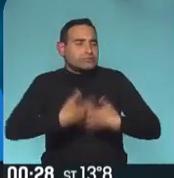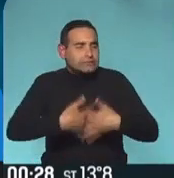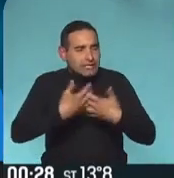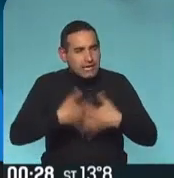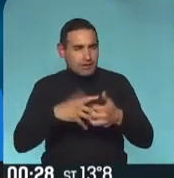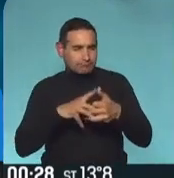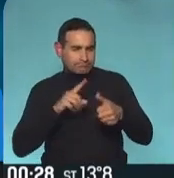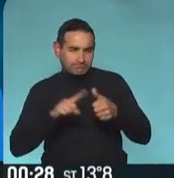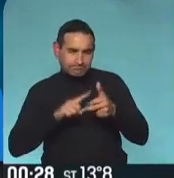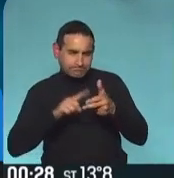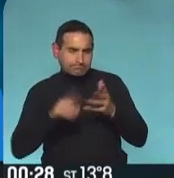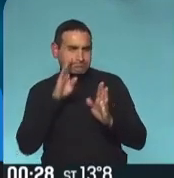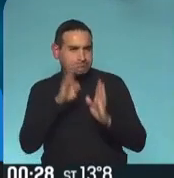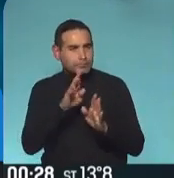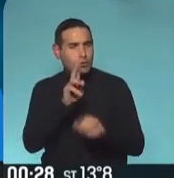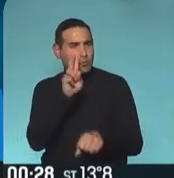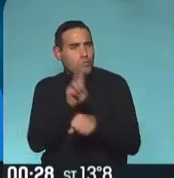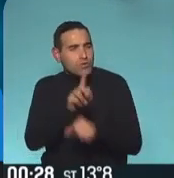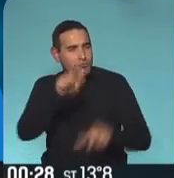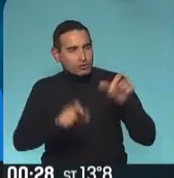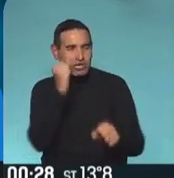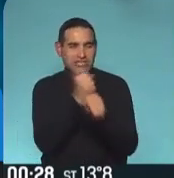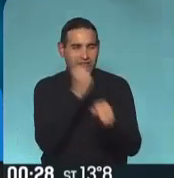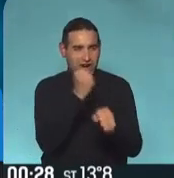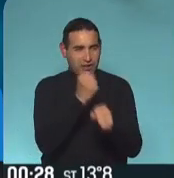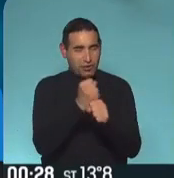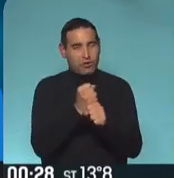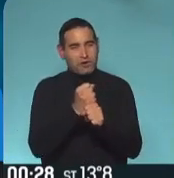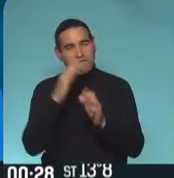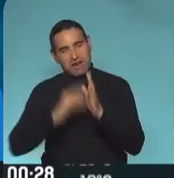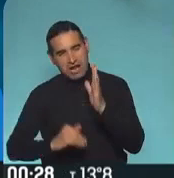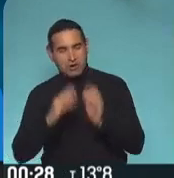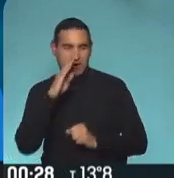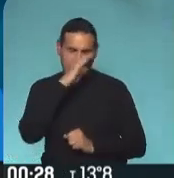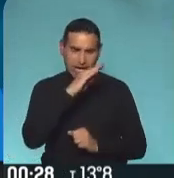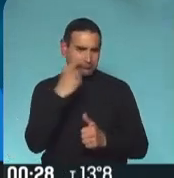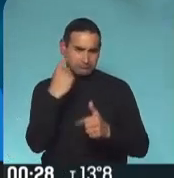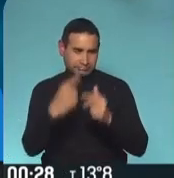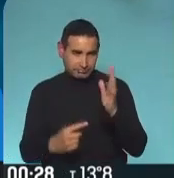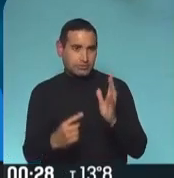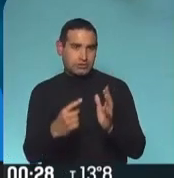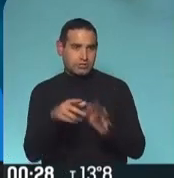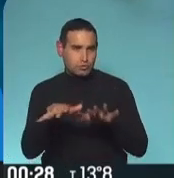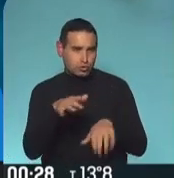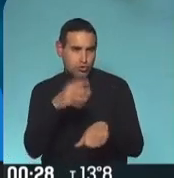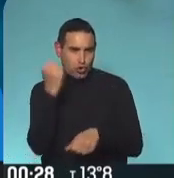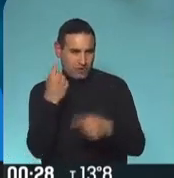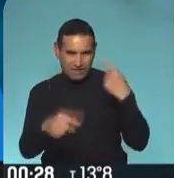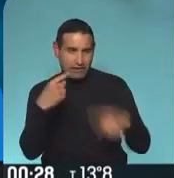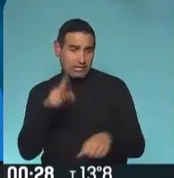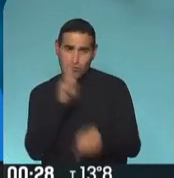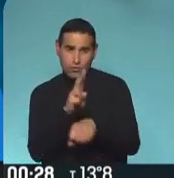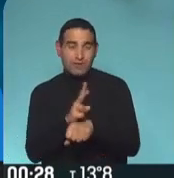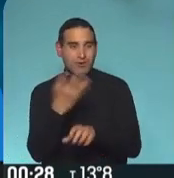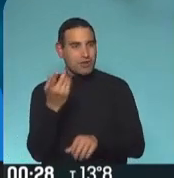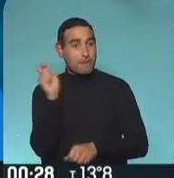que tienden a proteger a los trabajadores formales, informales, ujú. del deterioro de la situación económica. Sin embargo, en los últimos